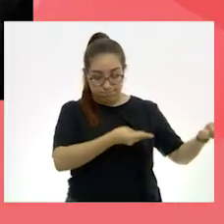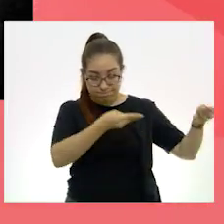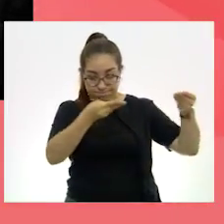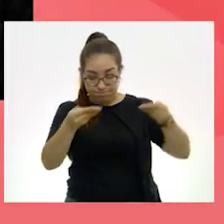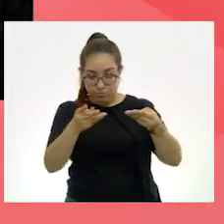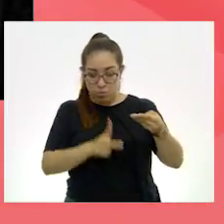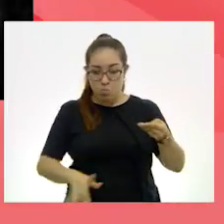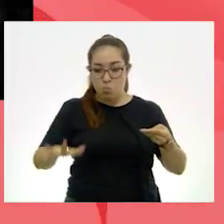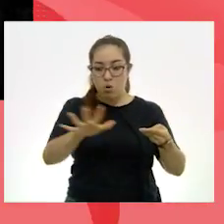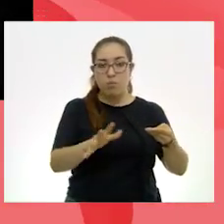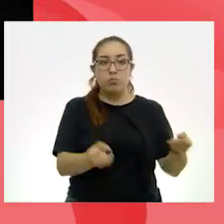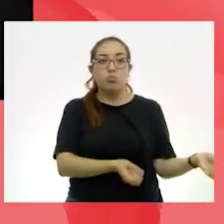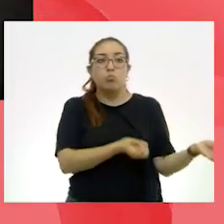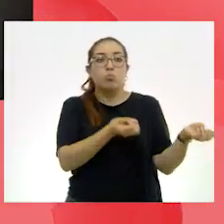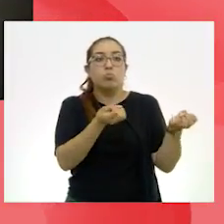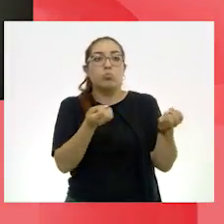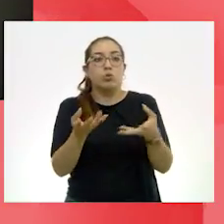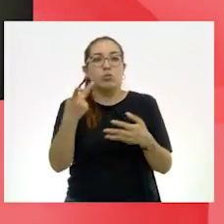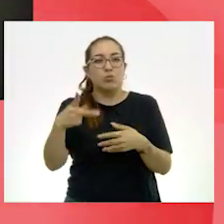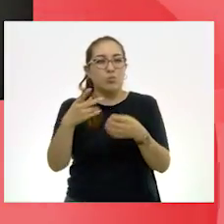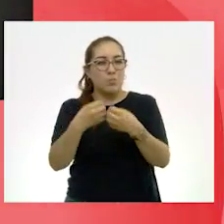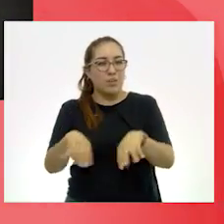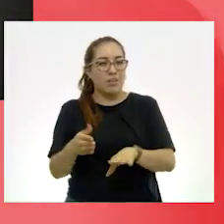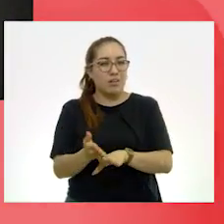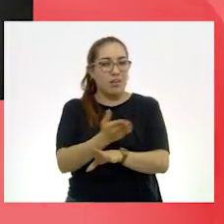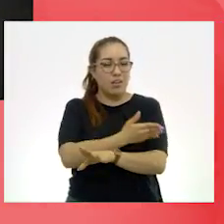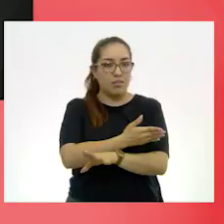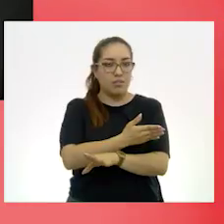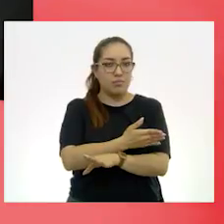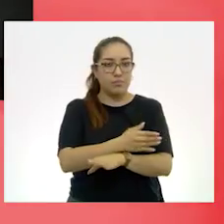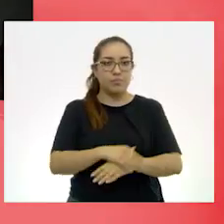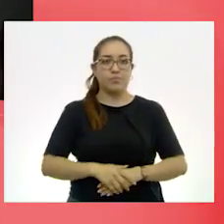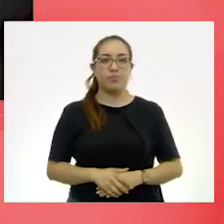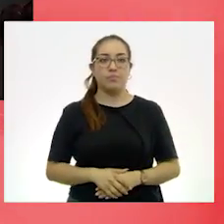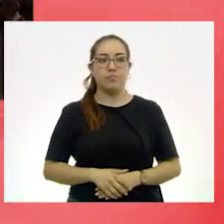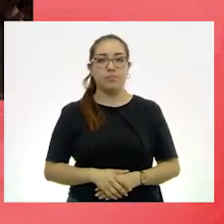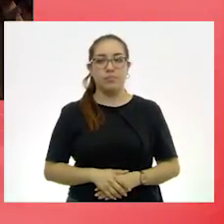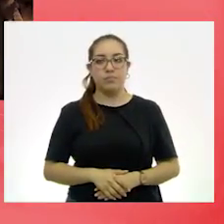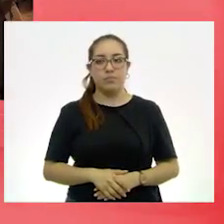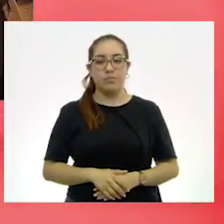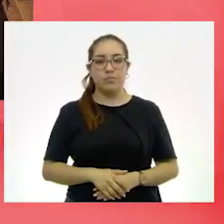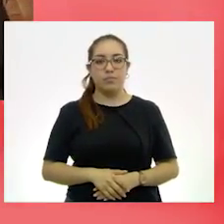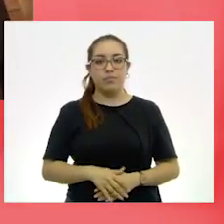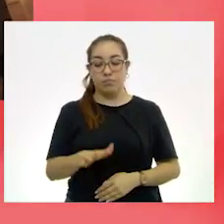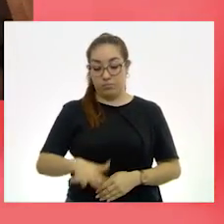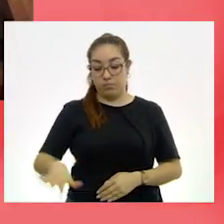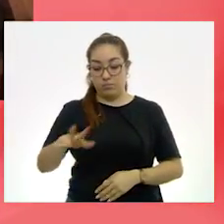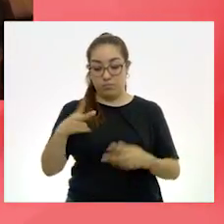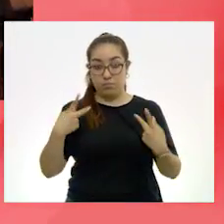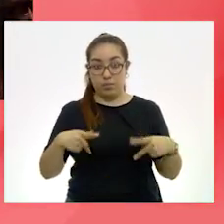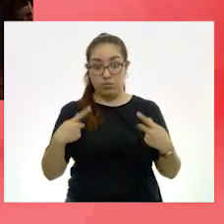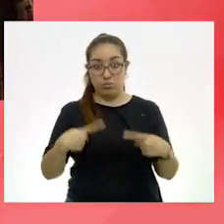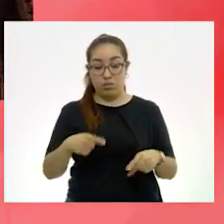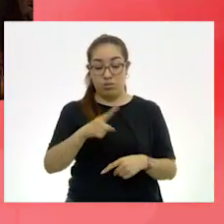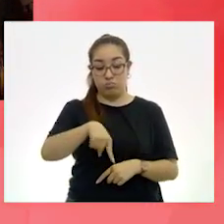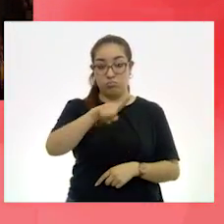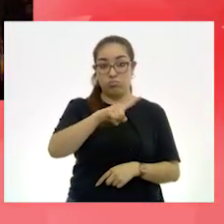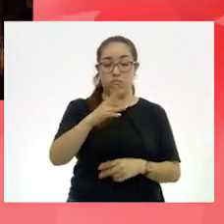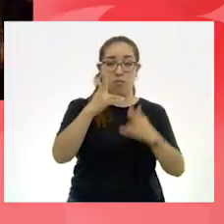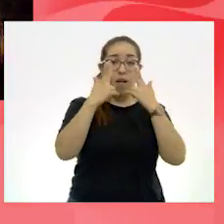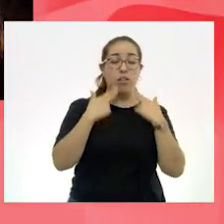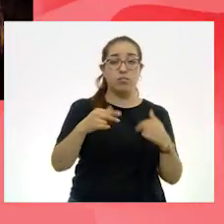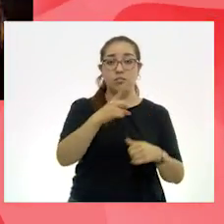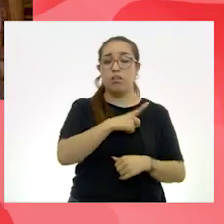hayan perdido, la aceptación de la propiedad de los hacendados siempre y cuando tengan con